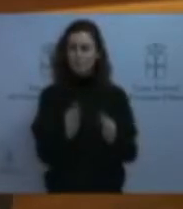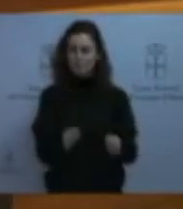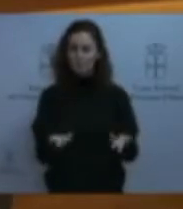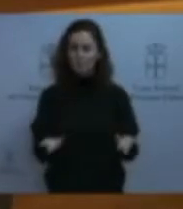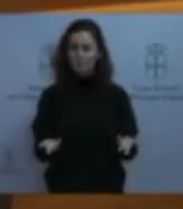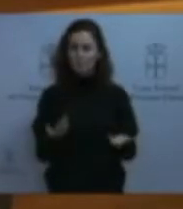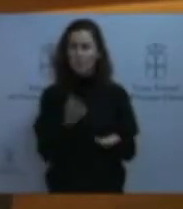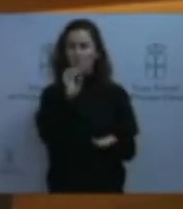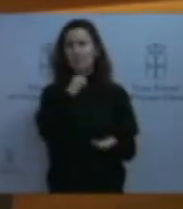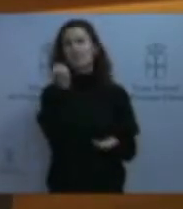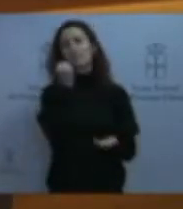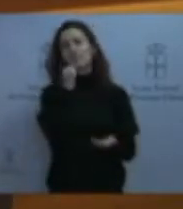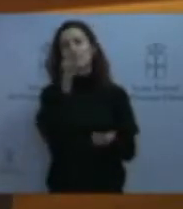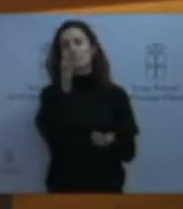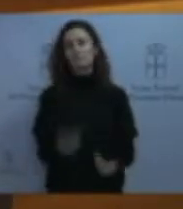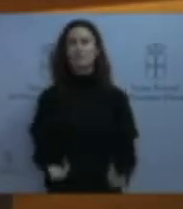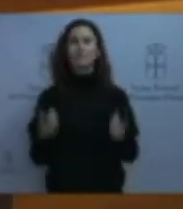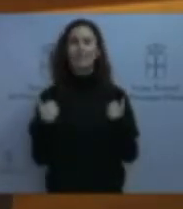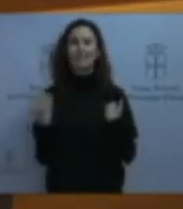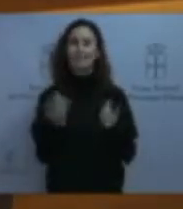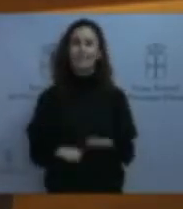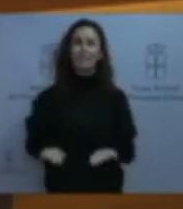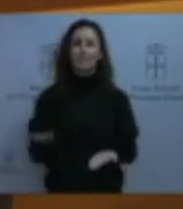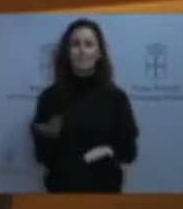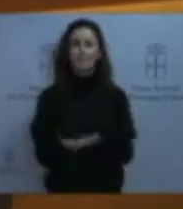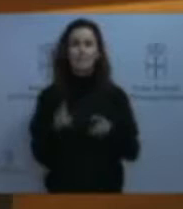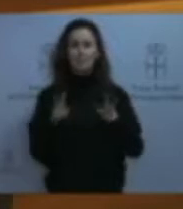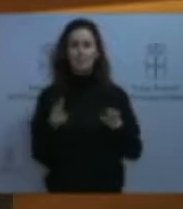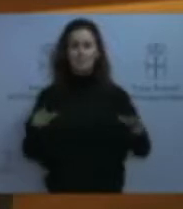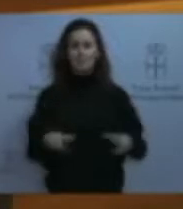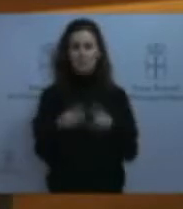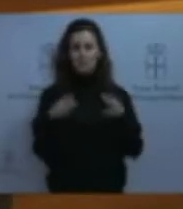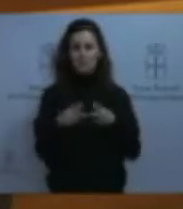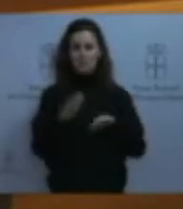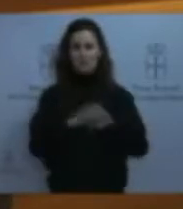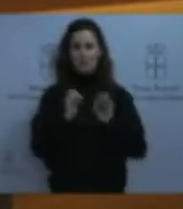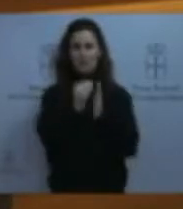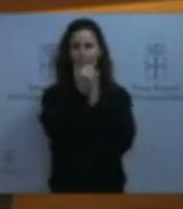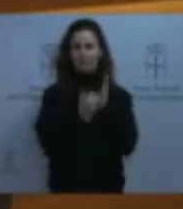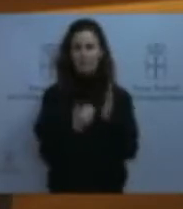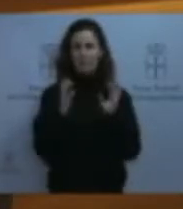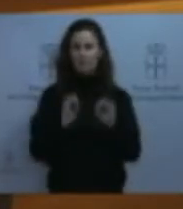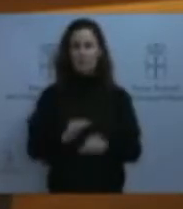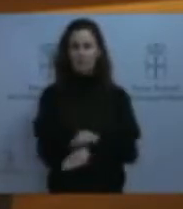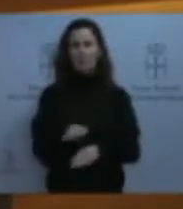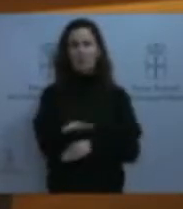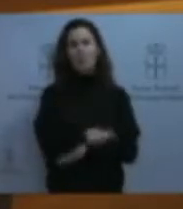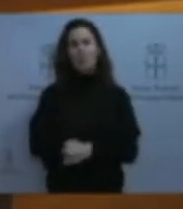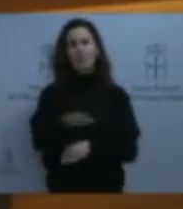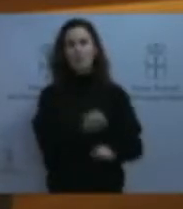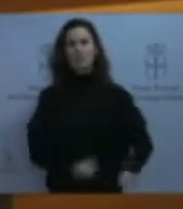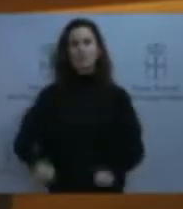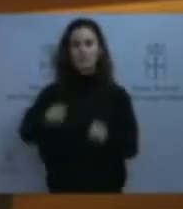reclamamos que pidan responsabilidades a sus nuevos socios en la reducción de las inversiones en espacios protegidos en